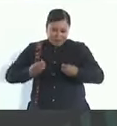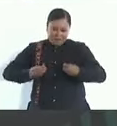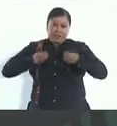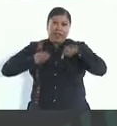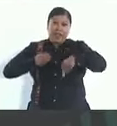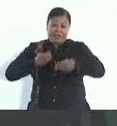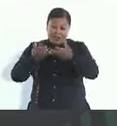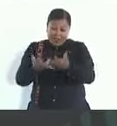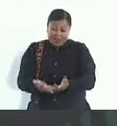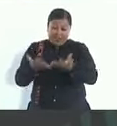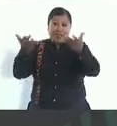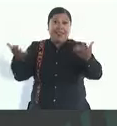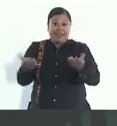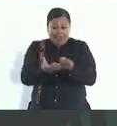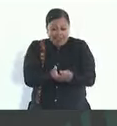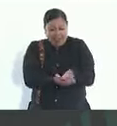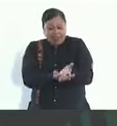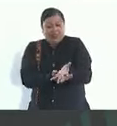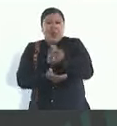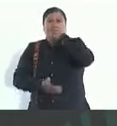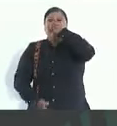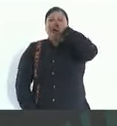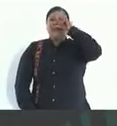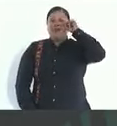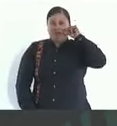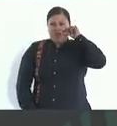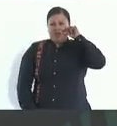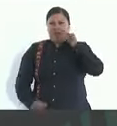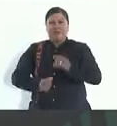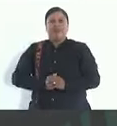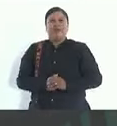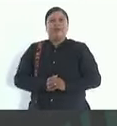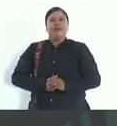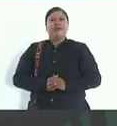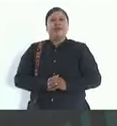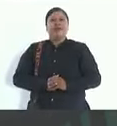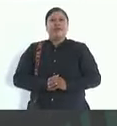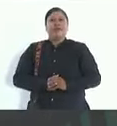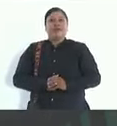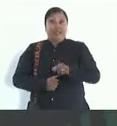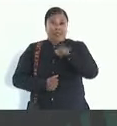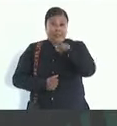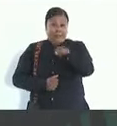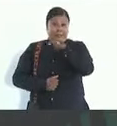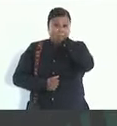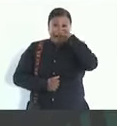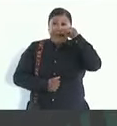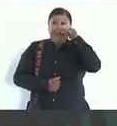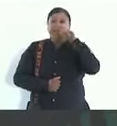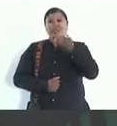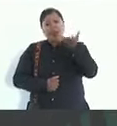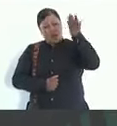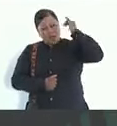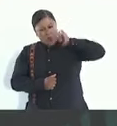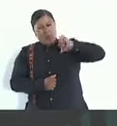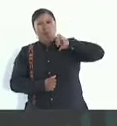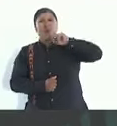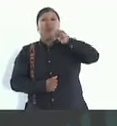vio nacer al ilustre Benito Juárez García, quien fuera presidente en tiempos muy